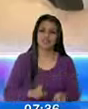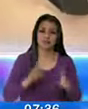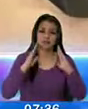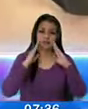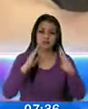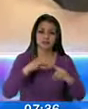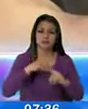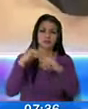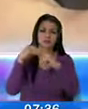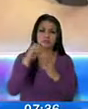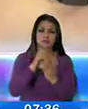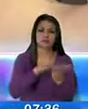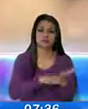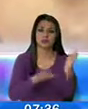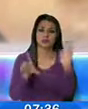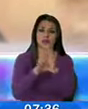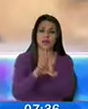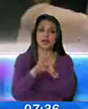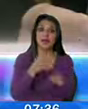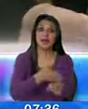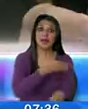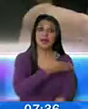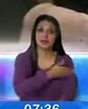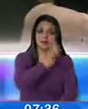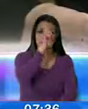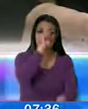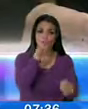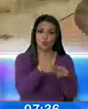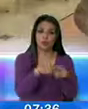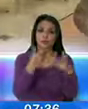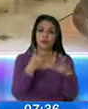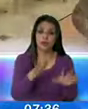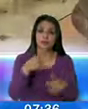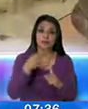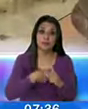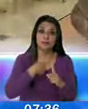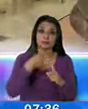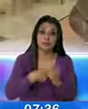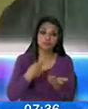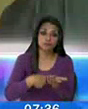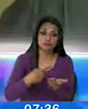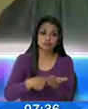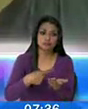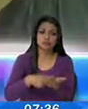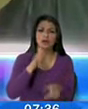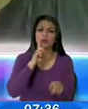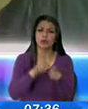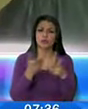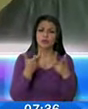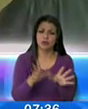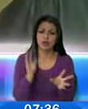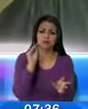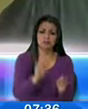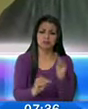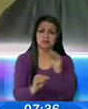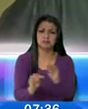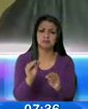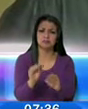al proyecto de código que han venido discutiendo desde hace varios meses y que ha logrado consensos. Nosotros aspiramos a